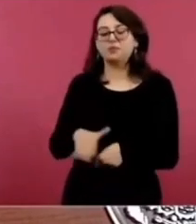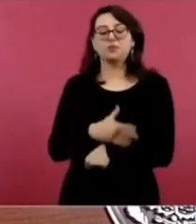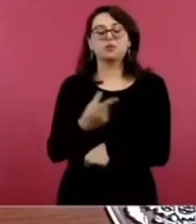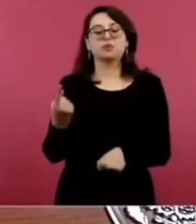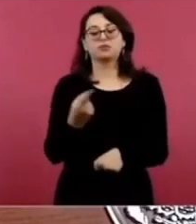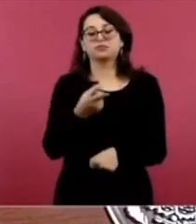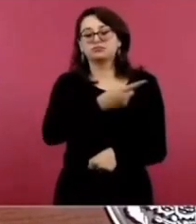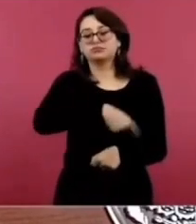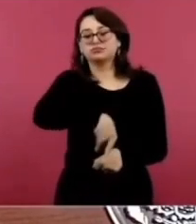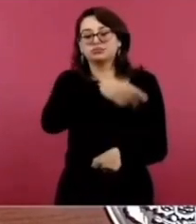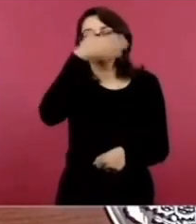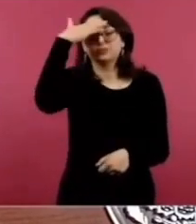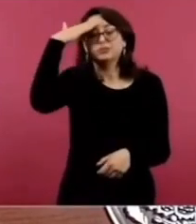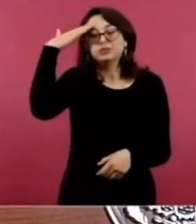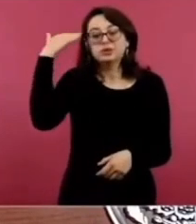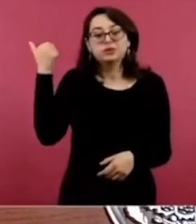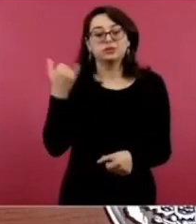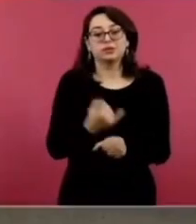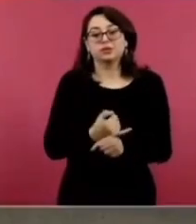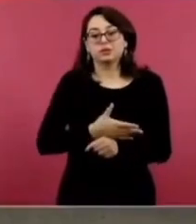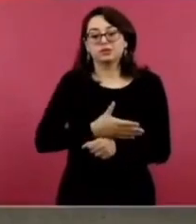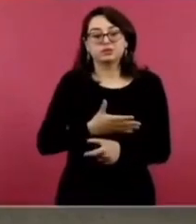de delincuentes,